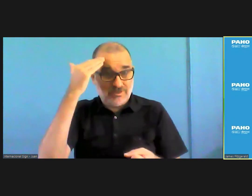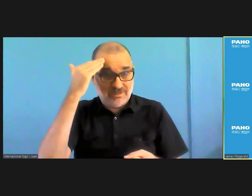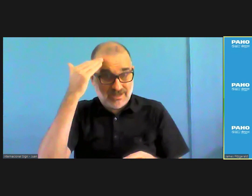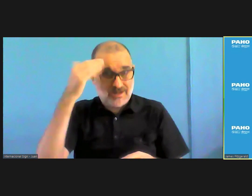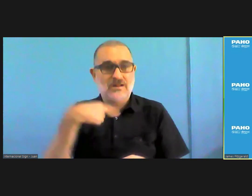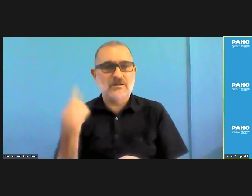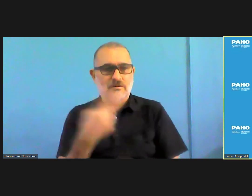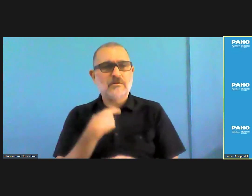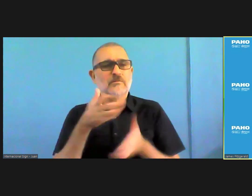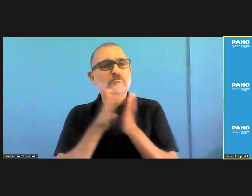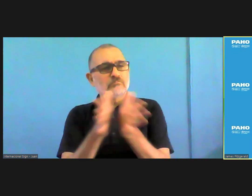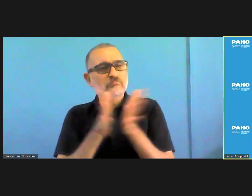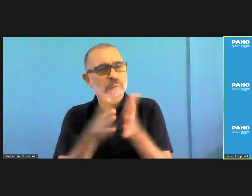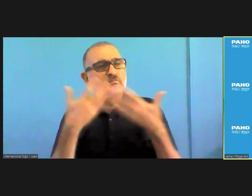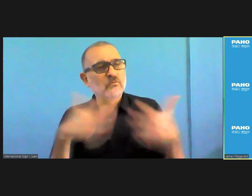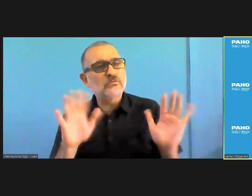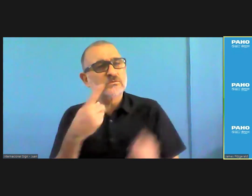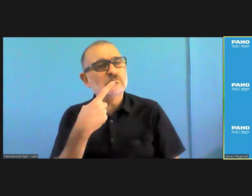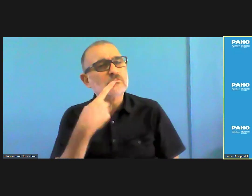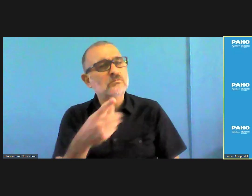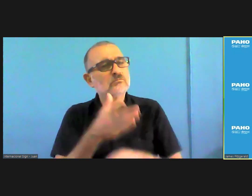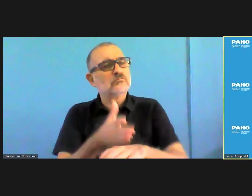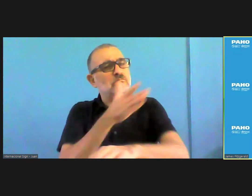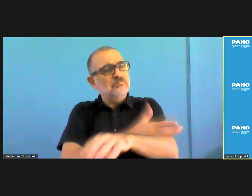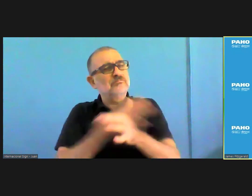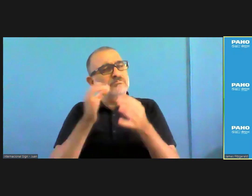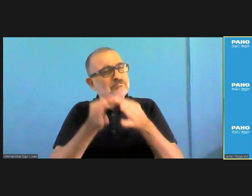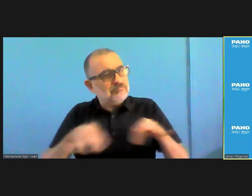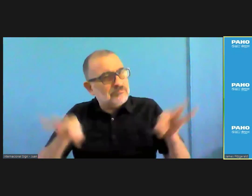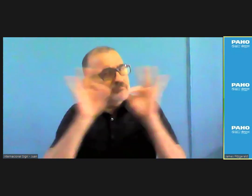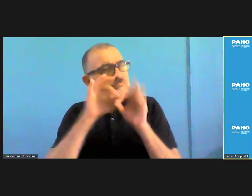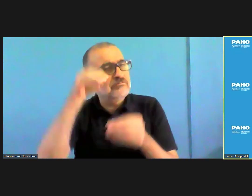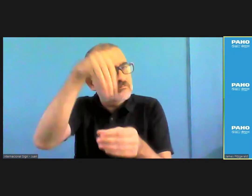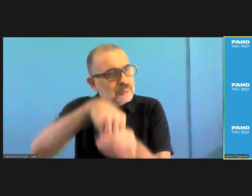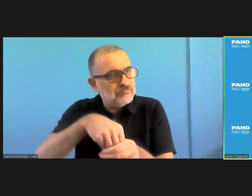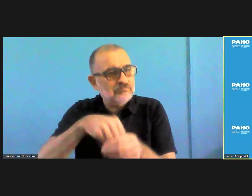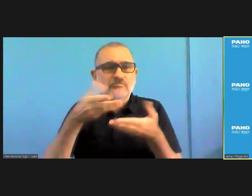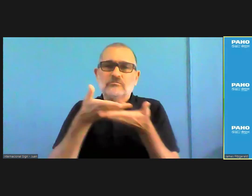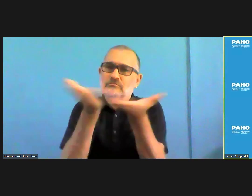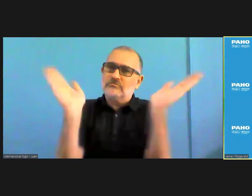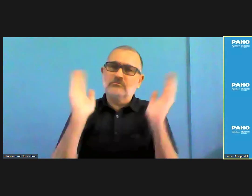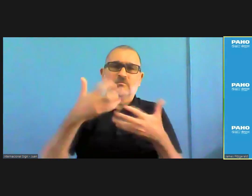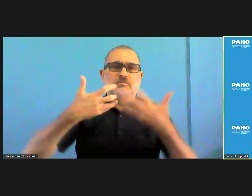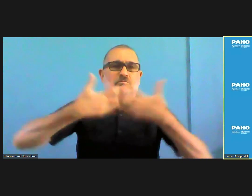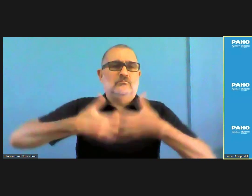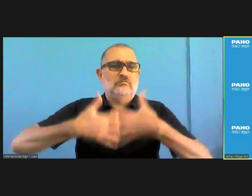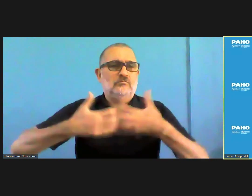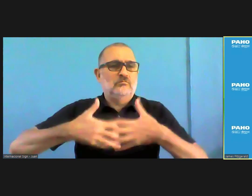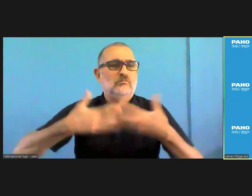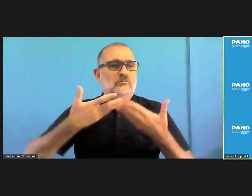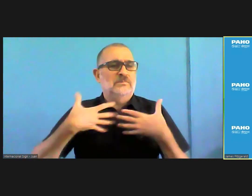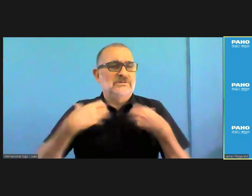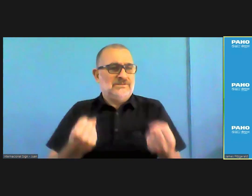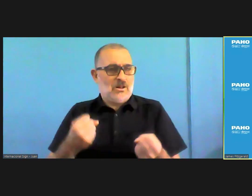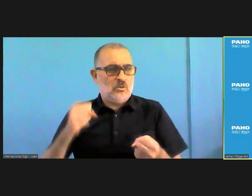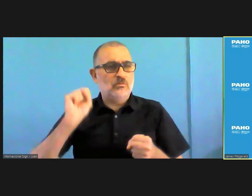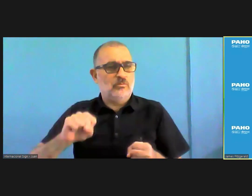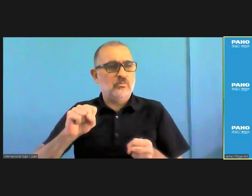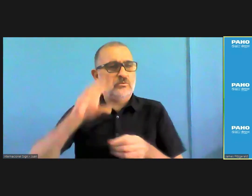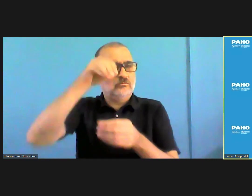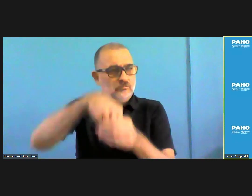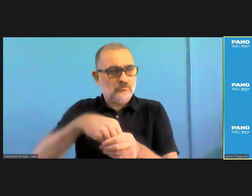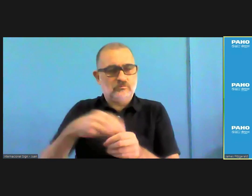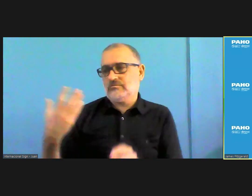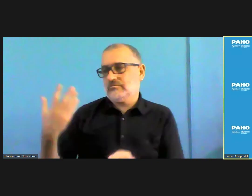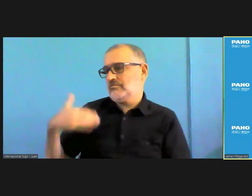funciones esenciales de salud pública con un nuevo marco que se lanzó en diciembre del 2020 que pide acción en 4 áreas de evaluación de la